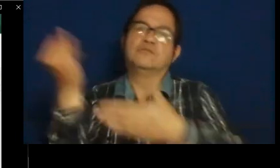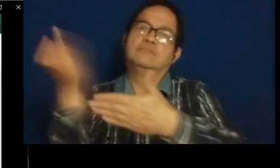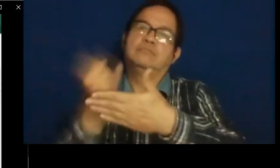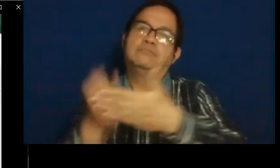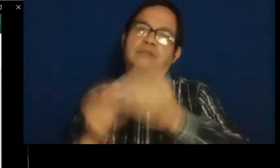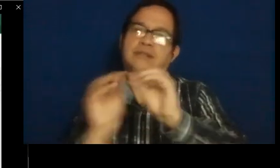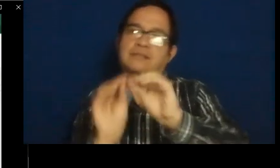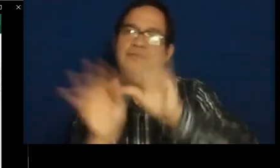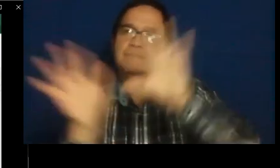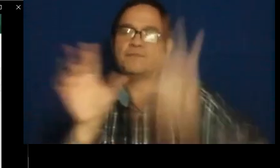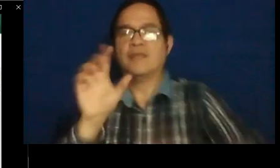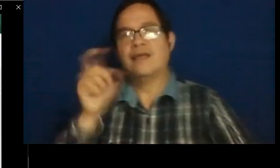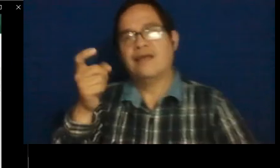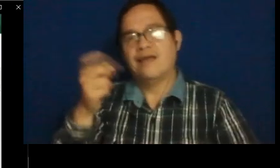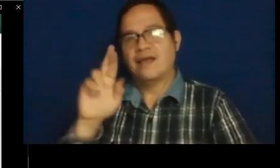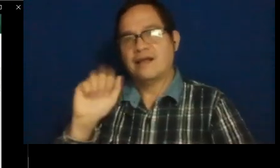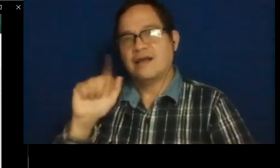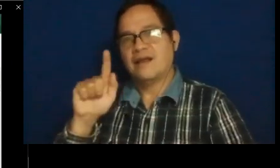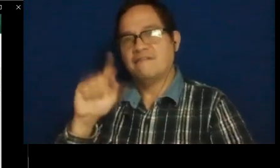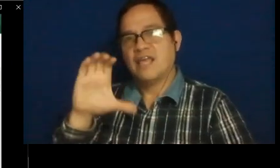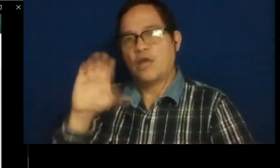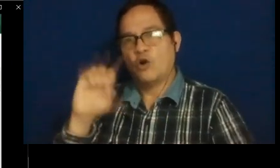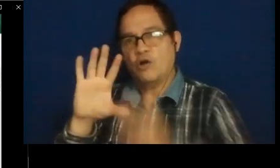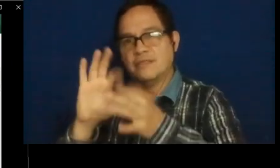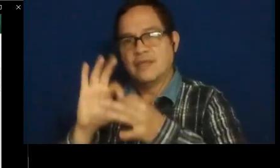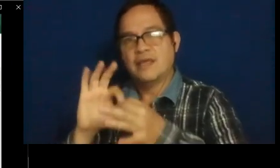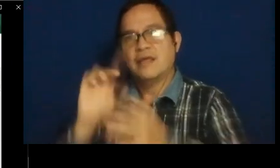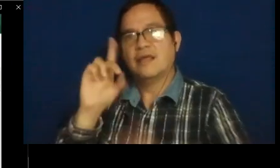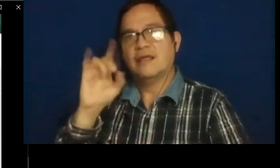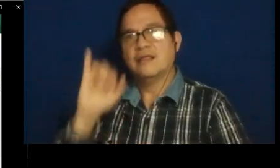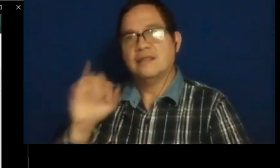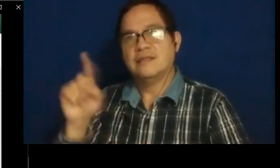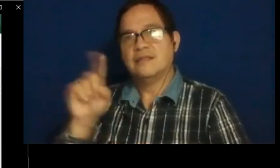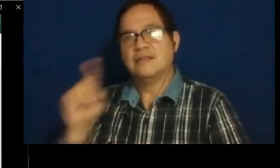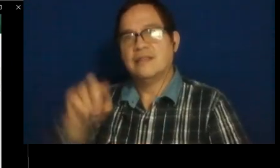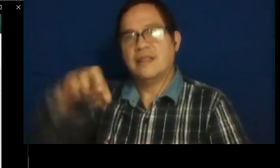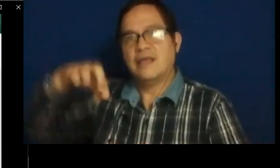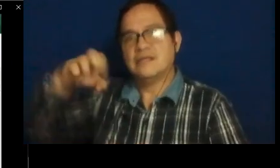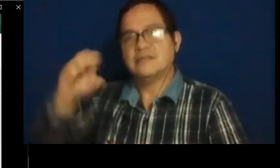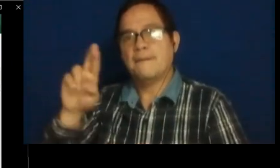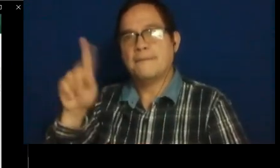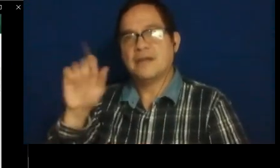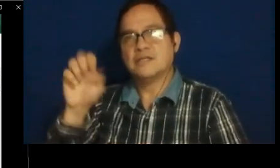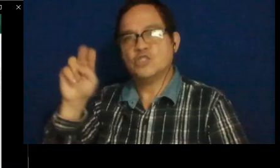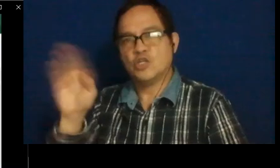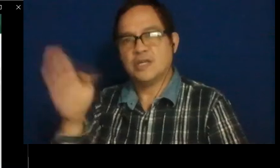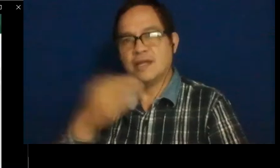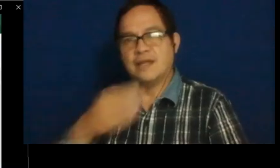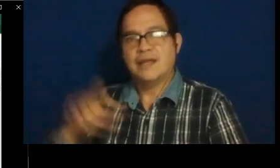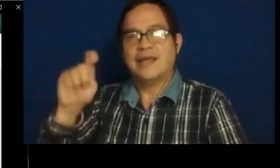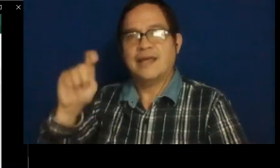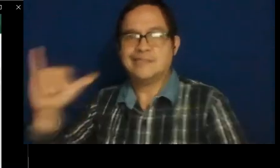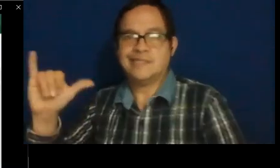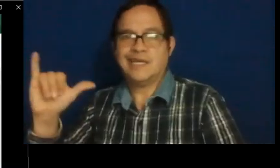dispersión XY. Le doy clic y voy a seleccionar el de los puntos. ¿Sí? El primero que aparece acá, puntos. Listo,